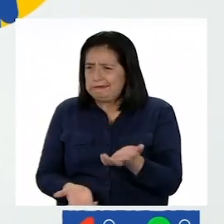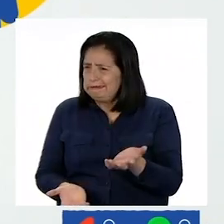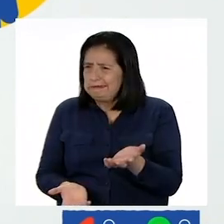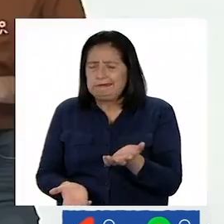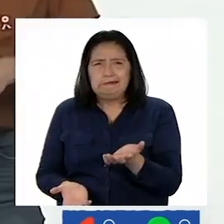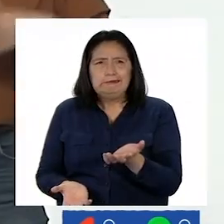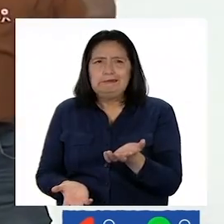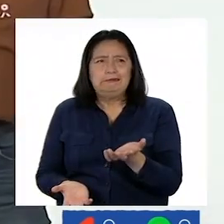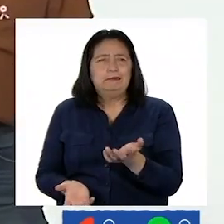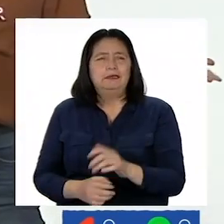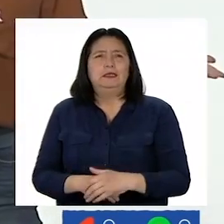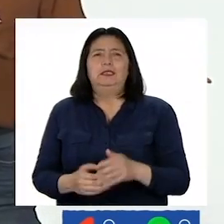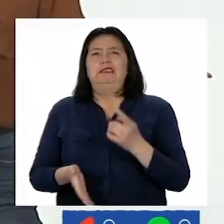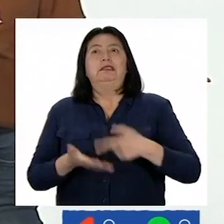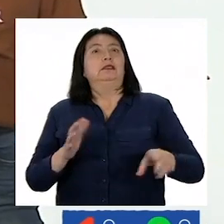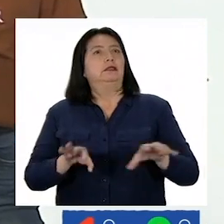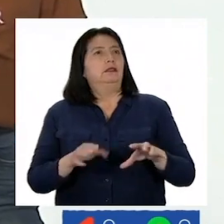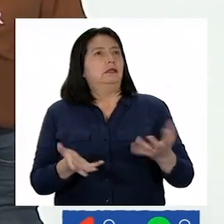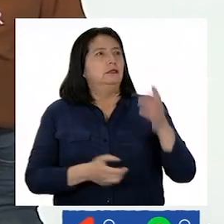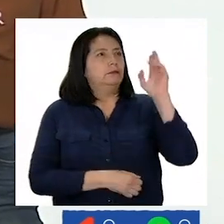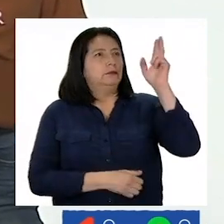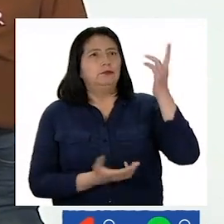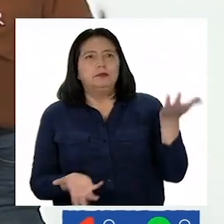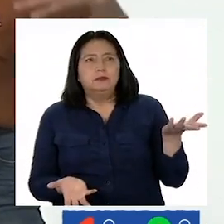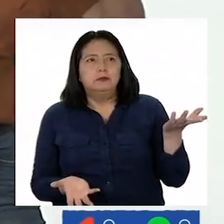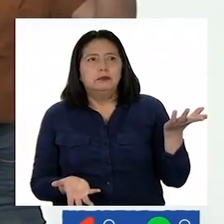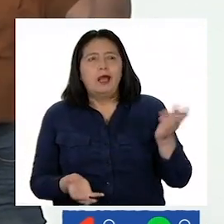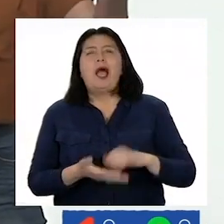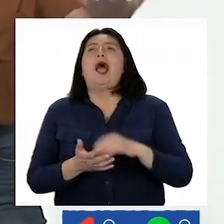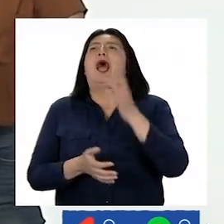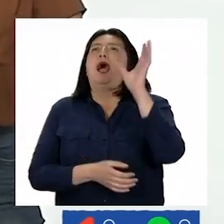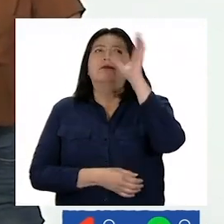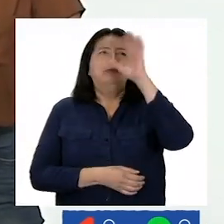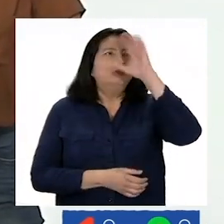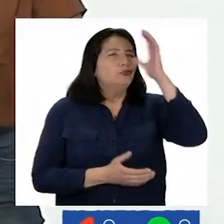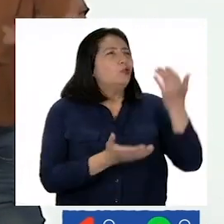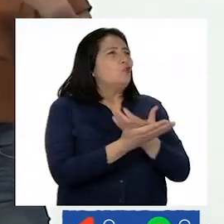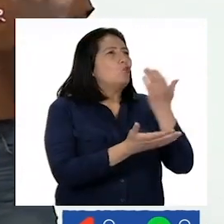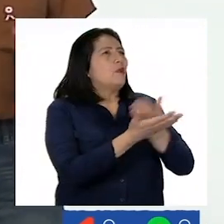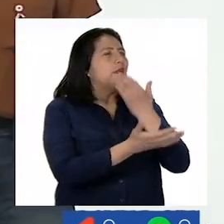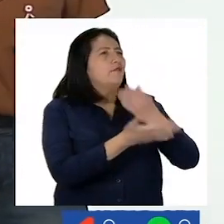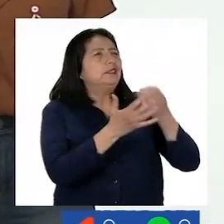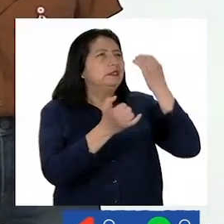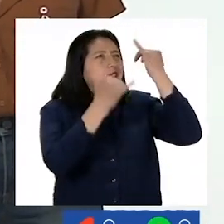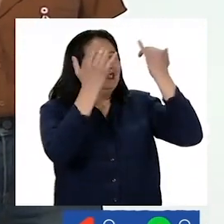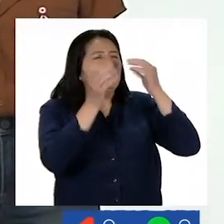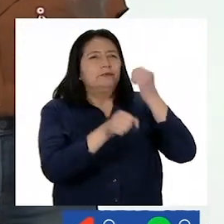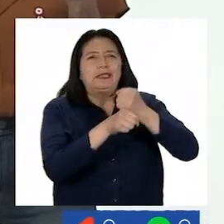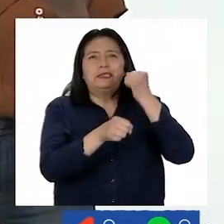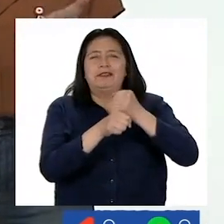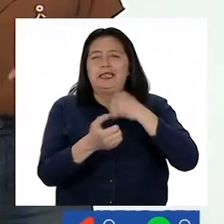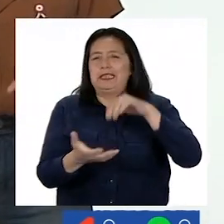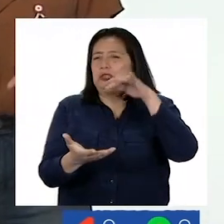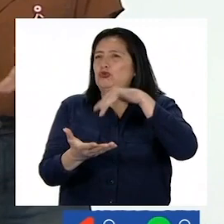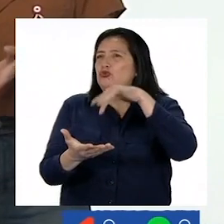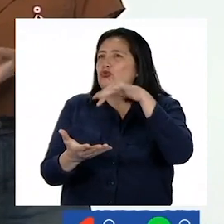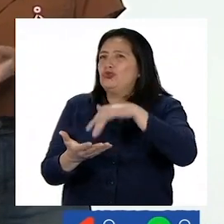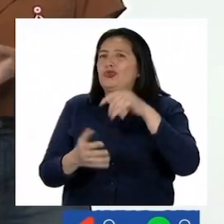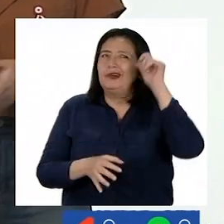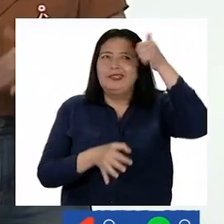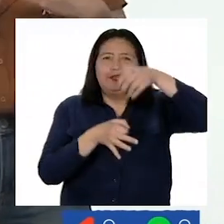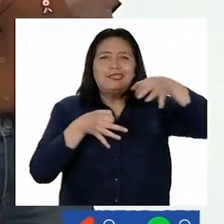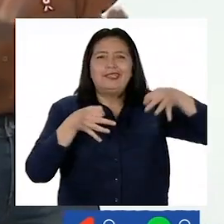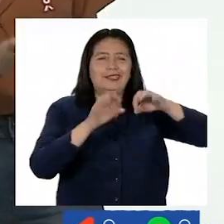bien. ¿Qué hizo entonces el profesor Juan? Él buscó nuevas propuestas. Por ello estudió Ingeniería